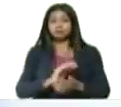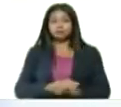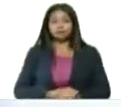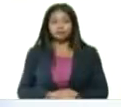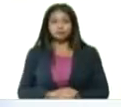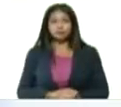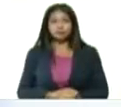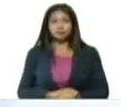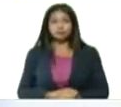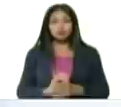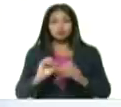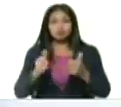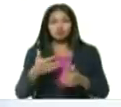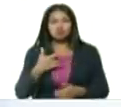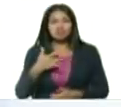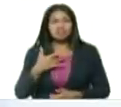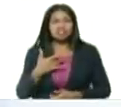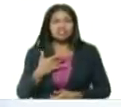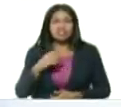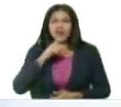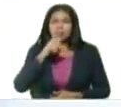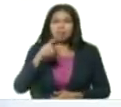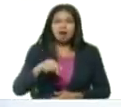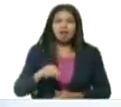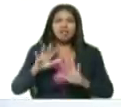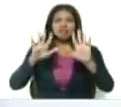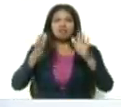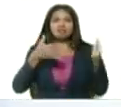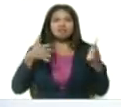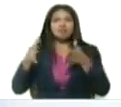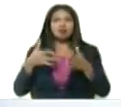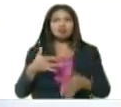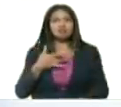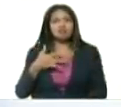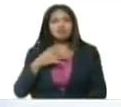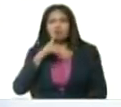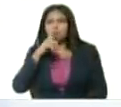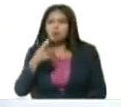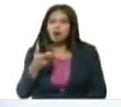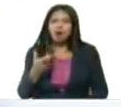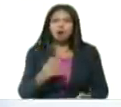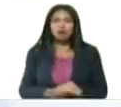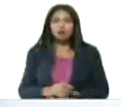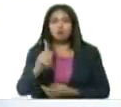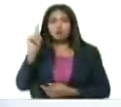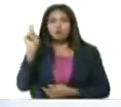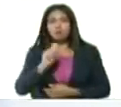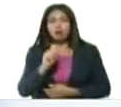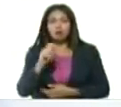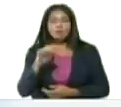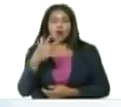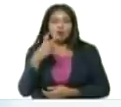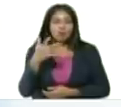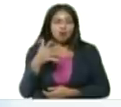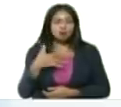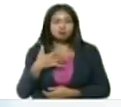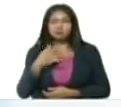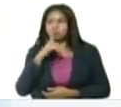que empezó los síntomas el 10 de marzo, hace casi un mes.